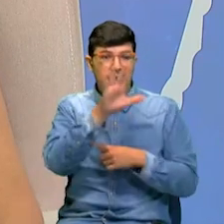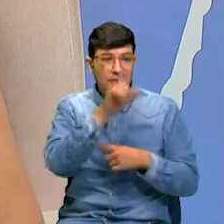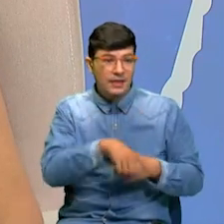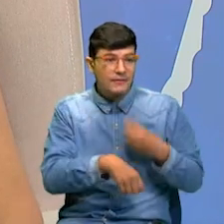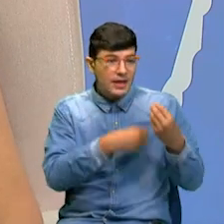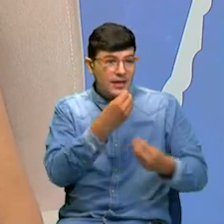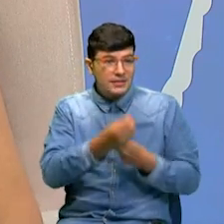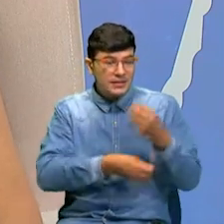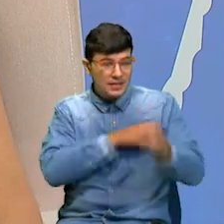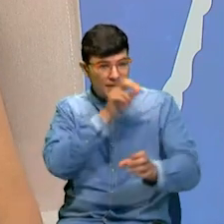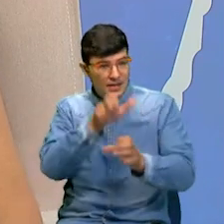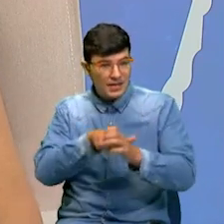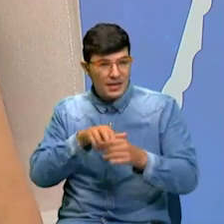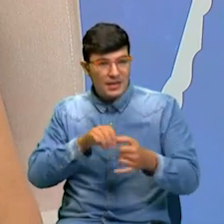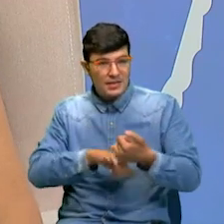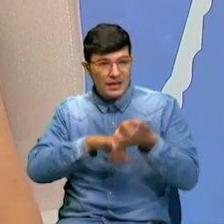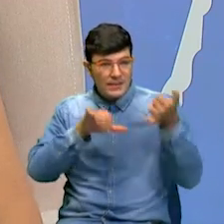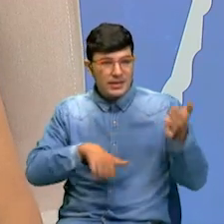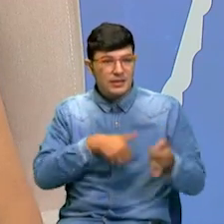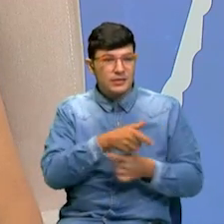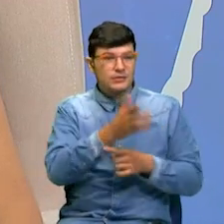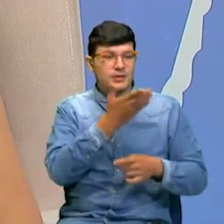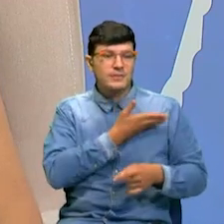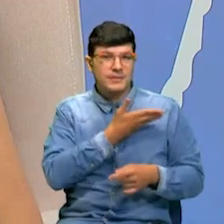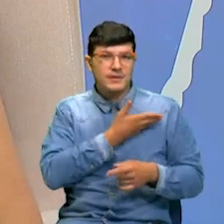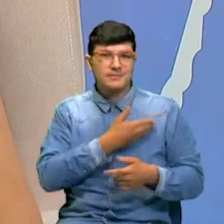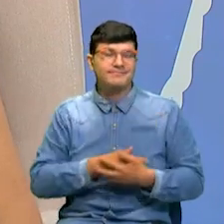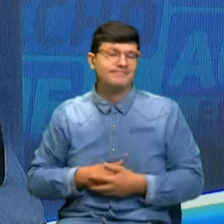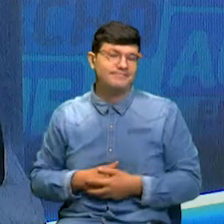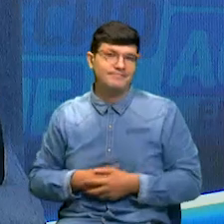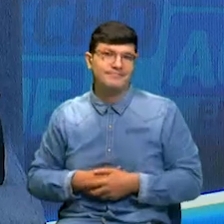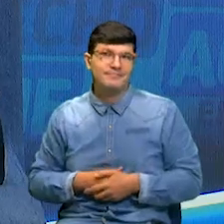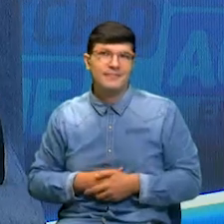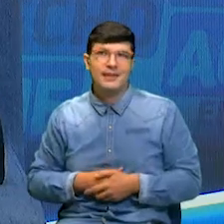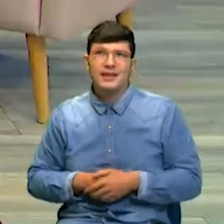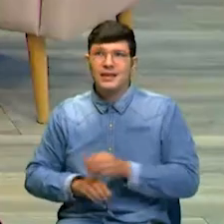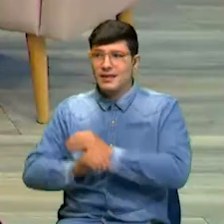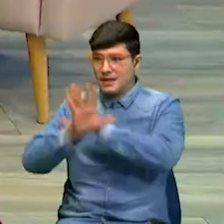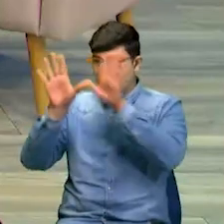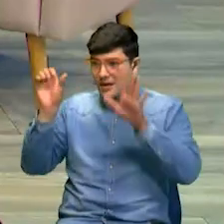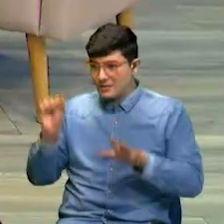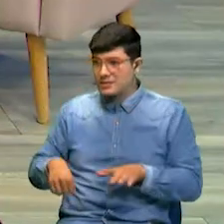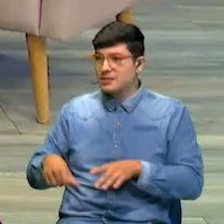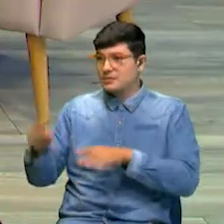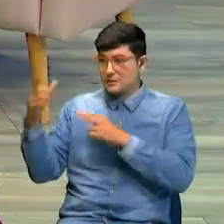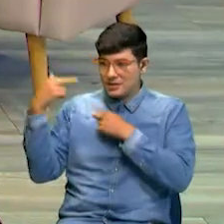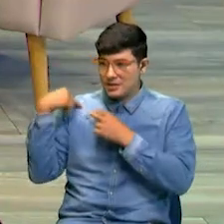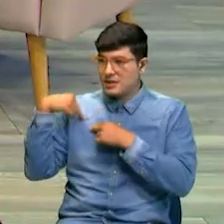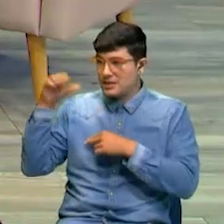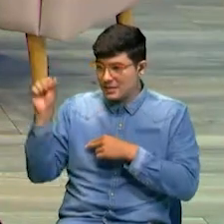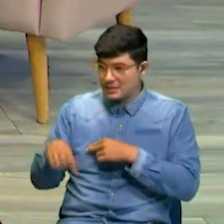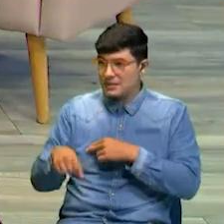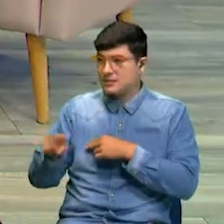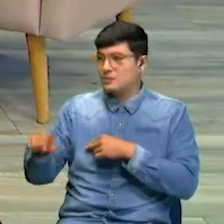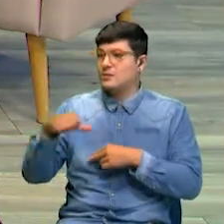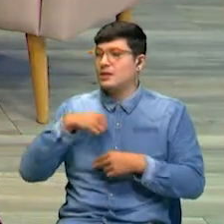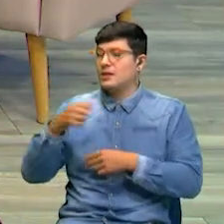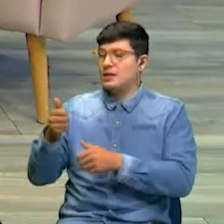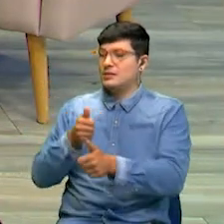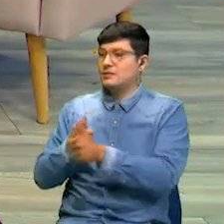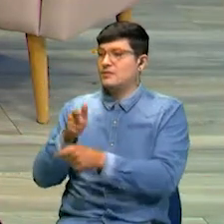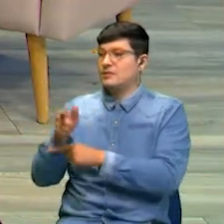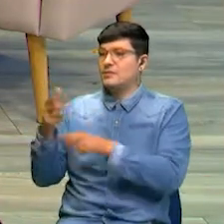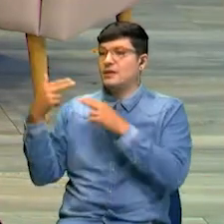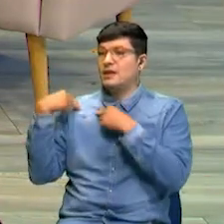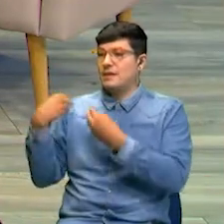como independiente a su señora madre. Ok. Y si, claro que sí tiene obligación, sí le asiste obligación